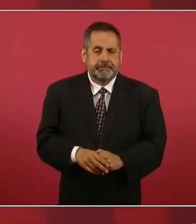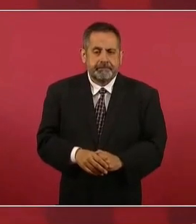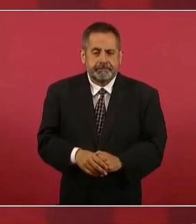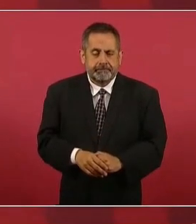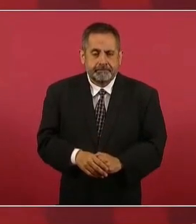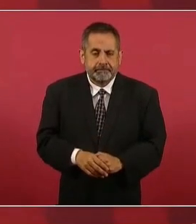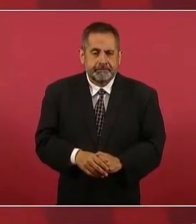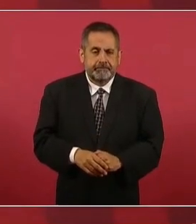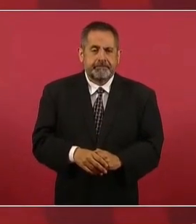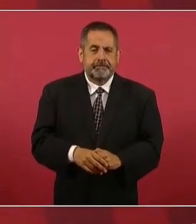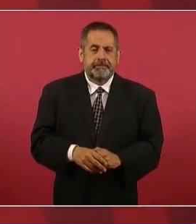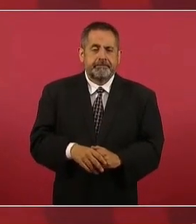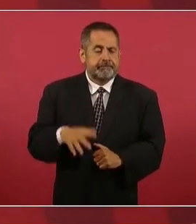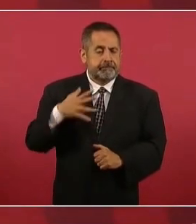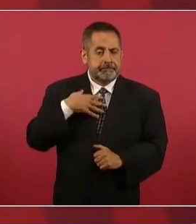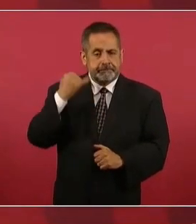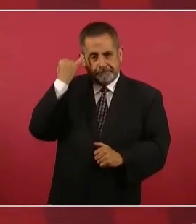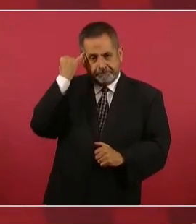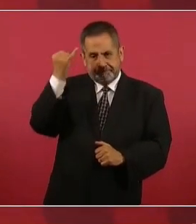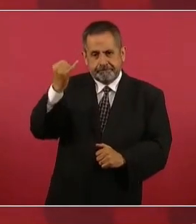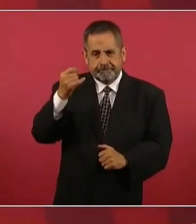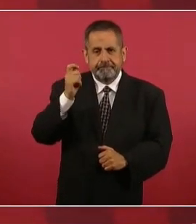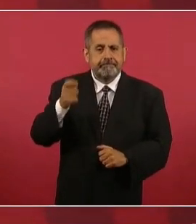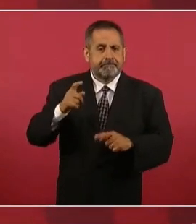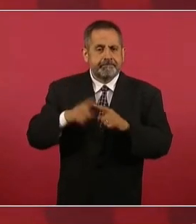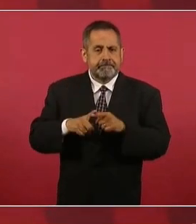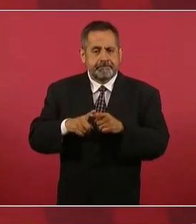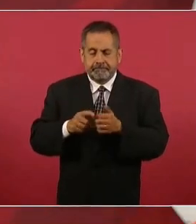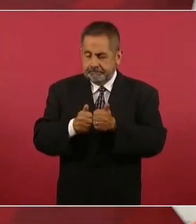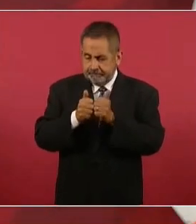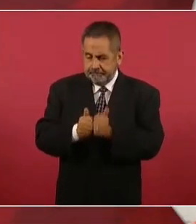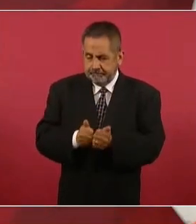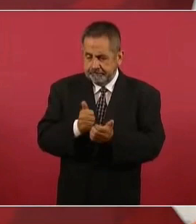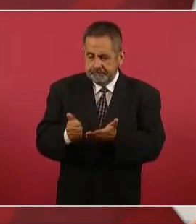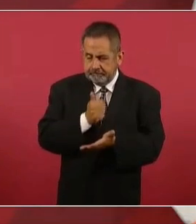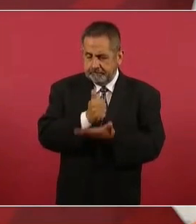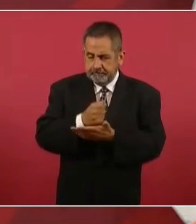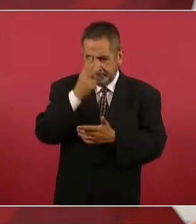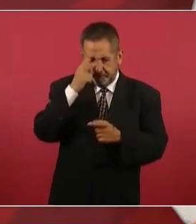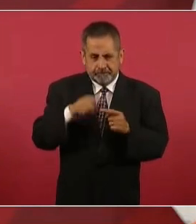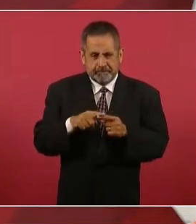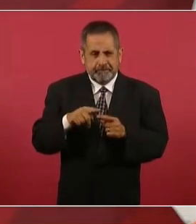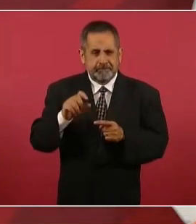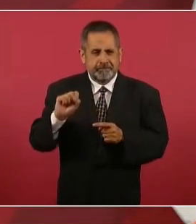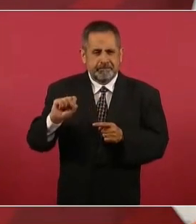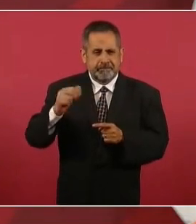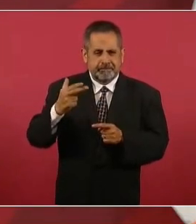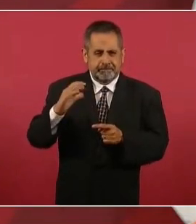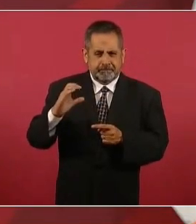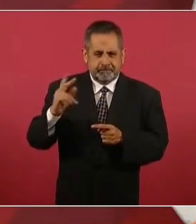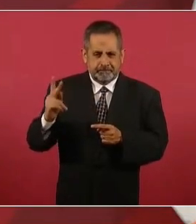La idea es que se quede en la Ciudad de México Hacienda,